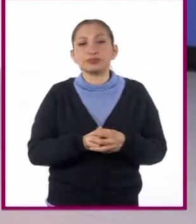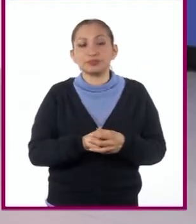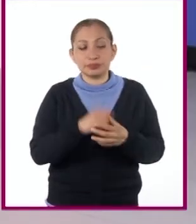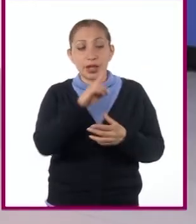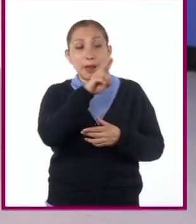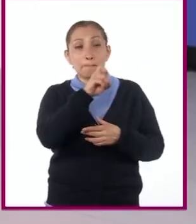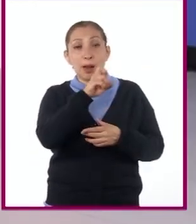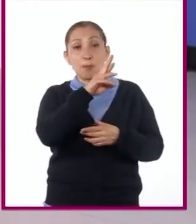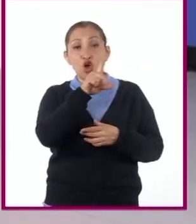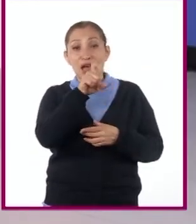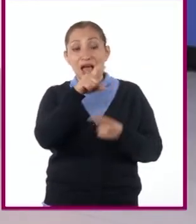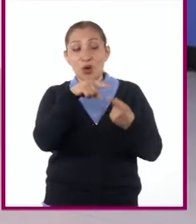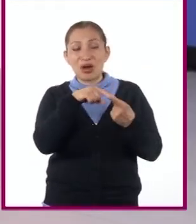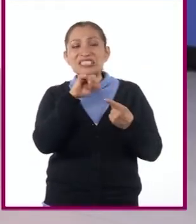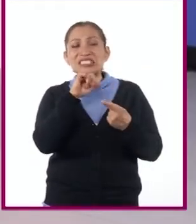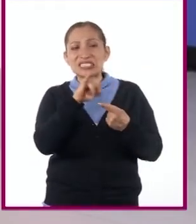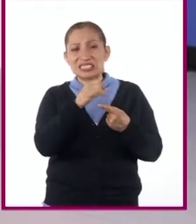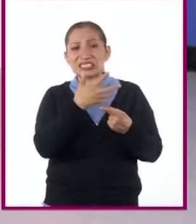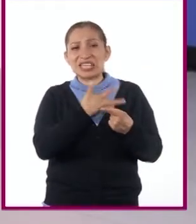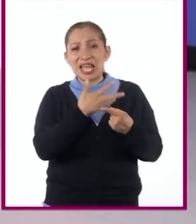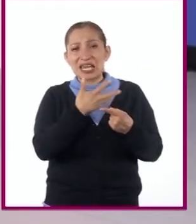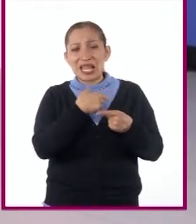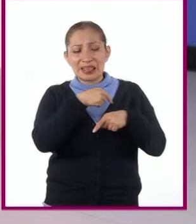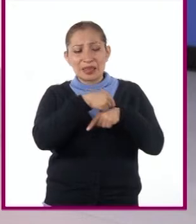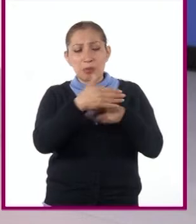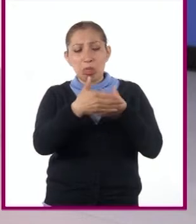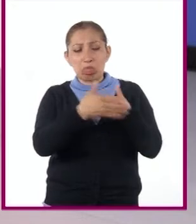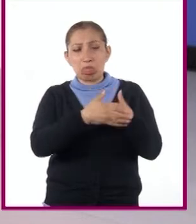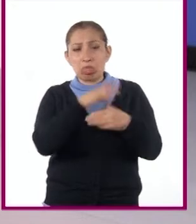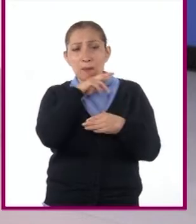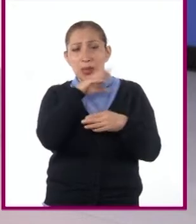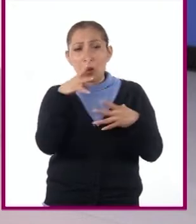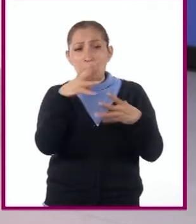El vapor de agua, aunque tiene una corta duración,